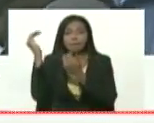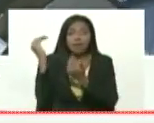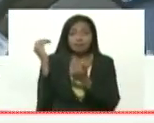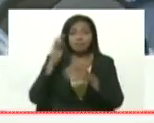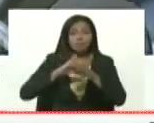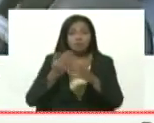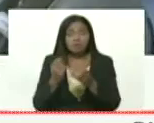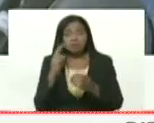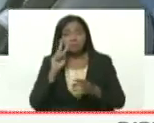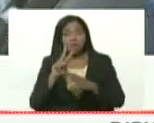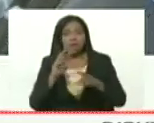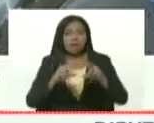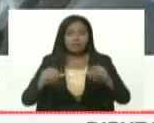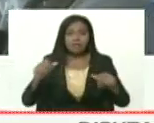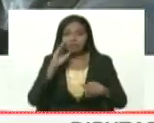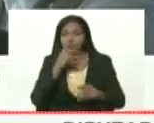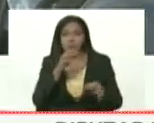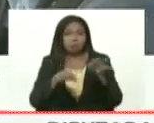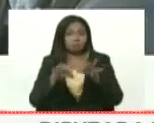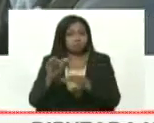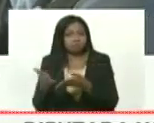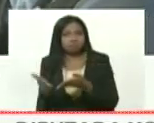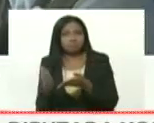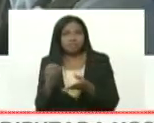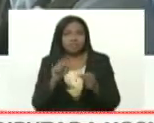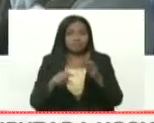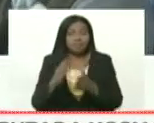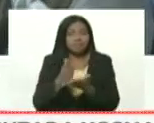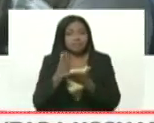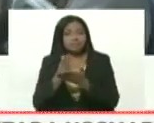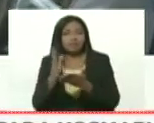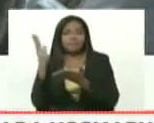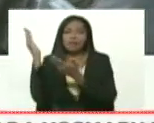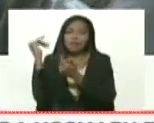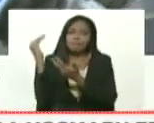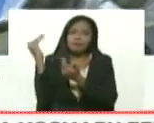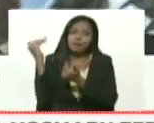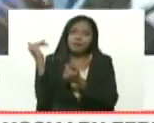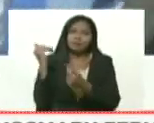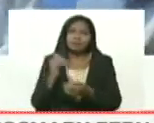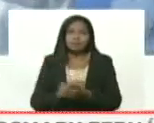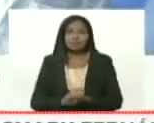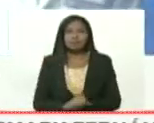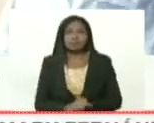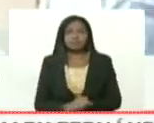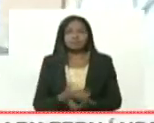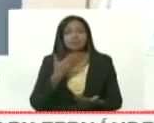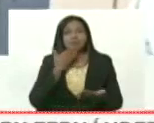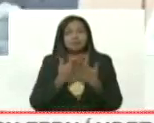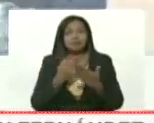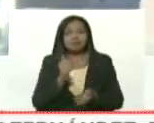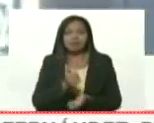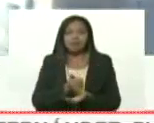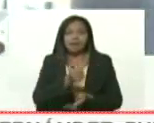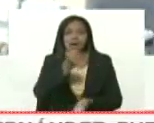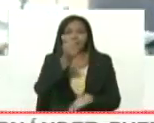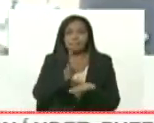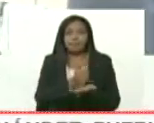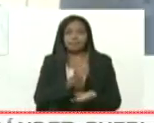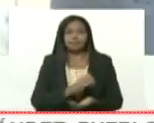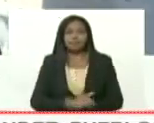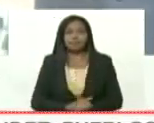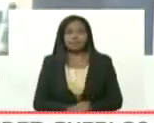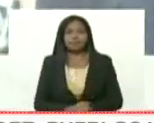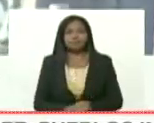¿de qué vale la tierra si no hay semilla? La semilla siempre es una esperanza. Gracias, amén, amén.